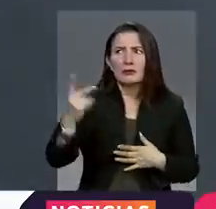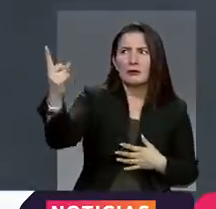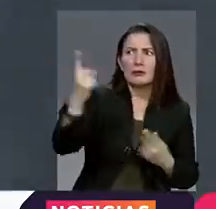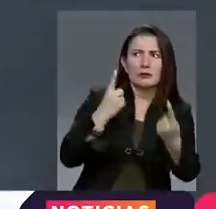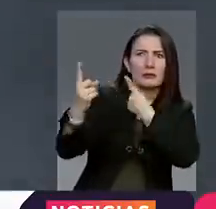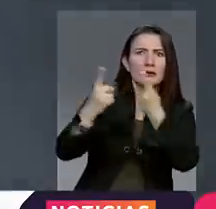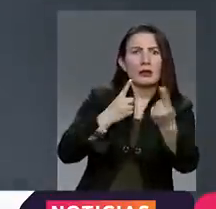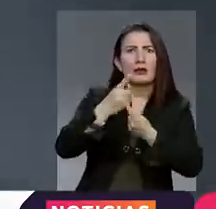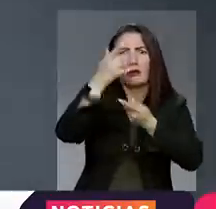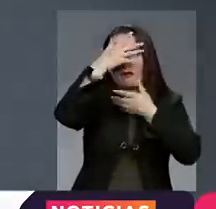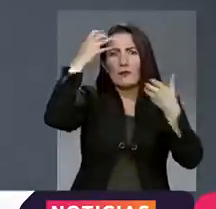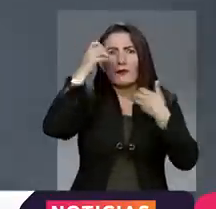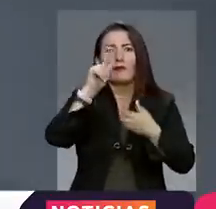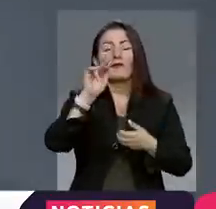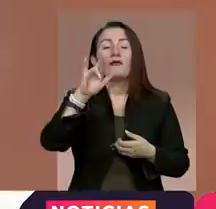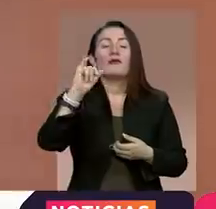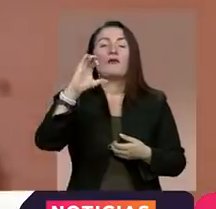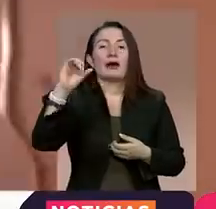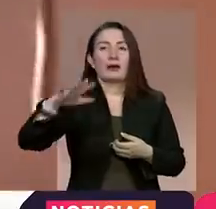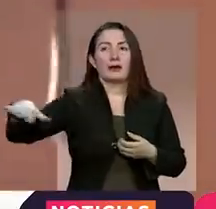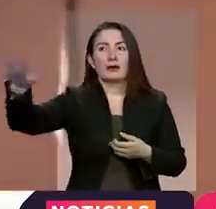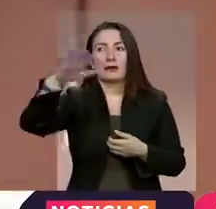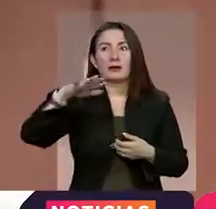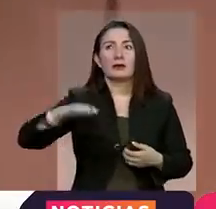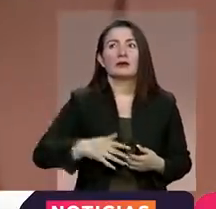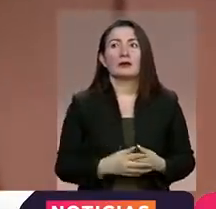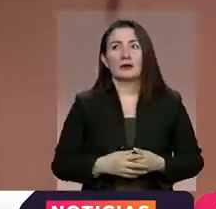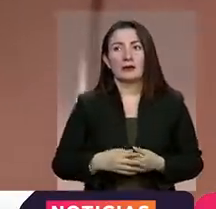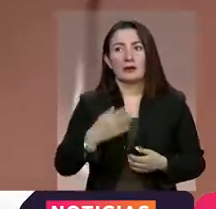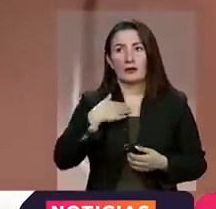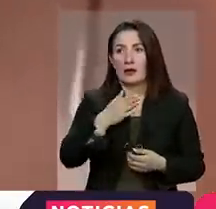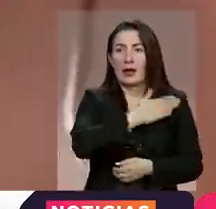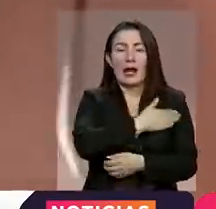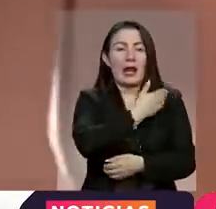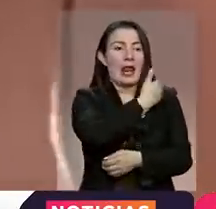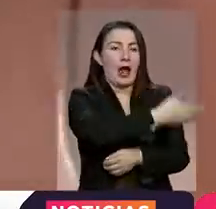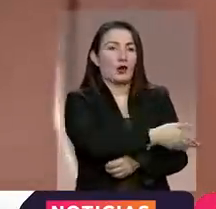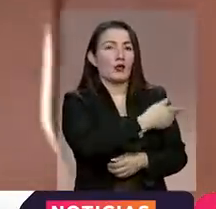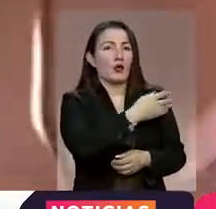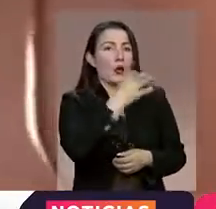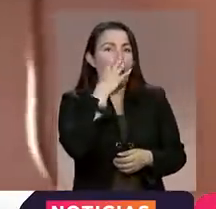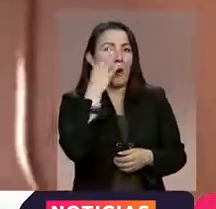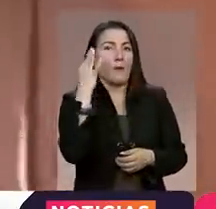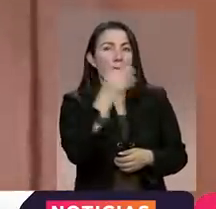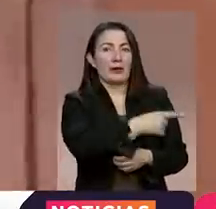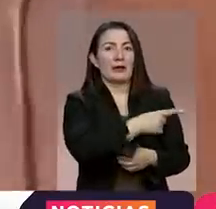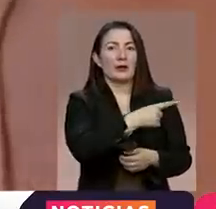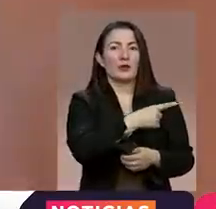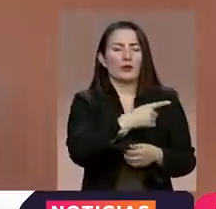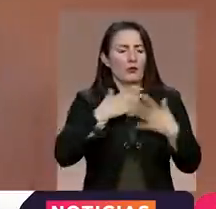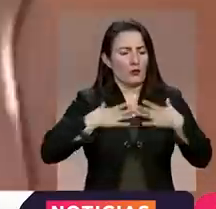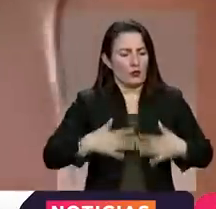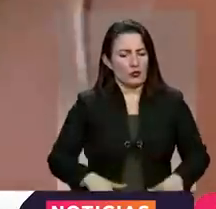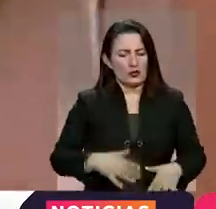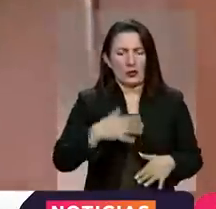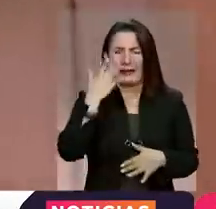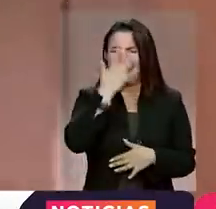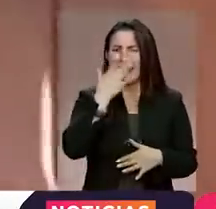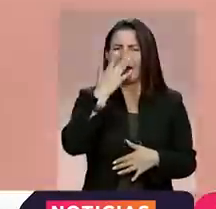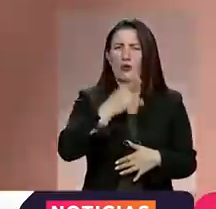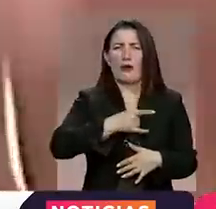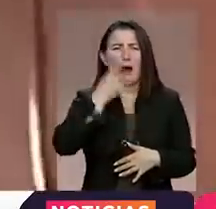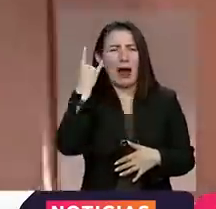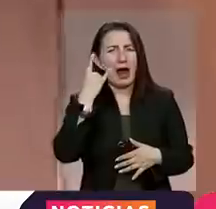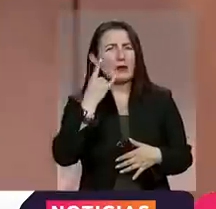los disidentes de las FARC que están en la zona. Sí, el que estaba al lado de nosotros era un nuevo negro, como algo, no sé, pero